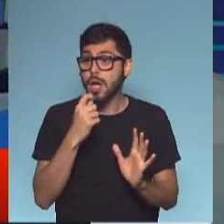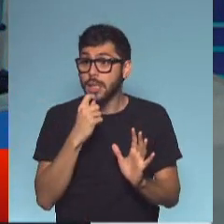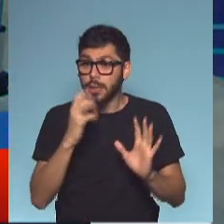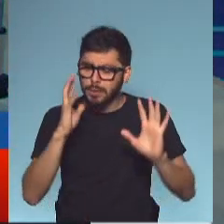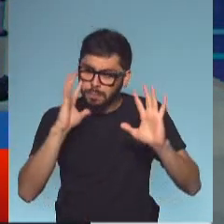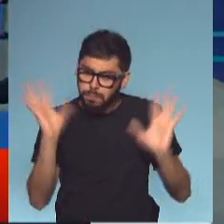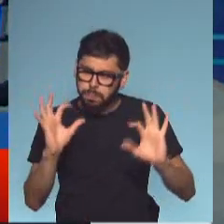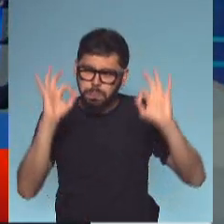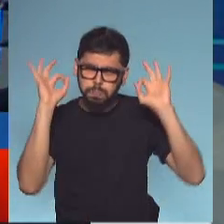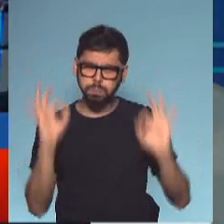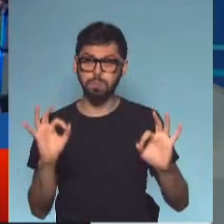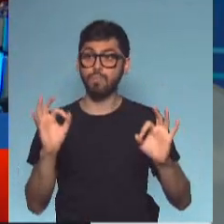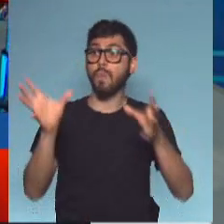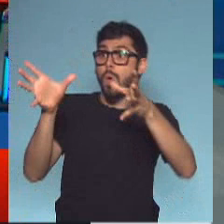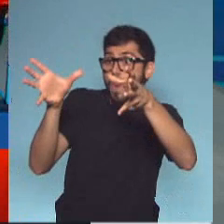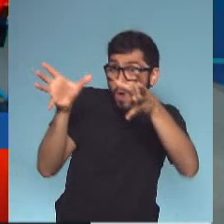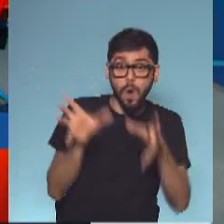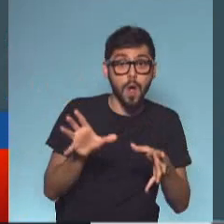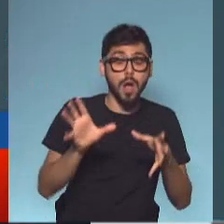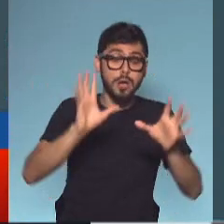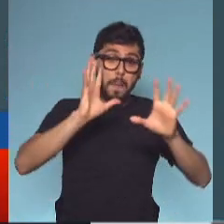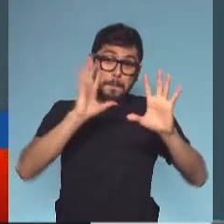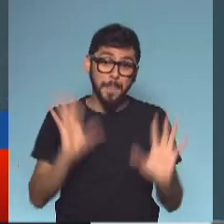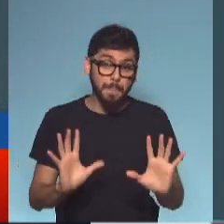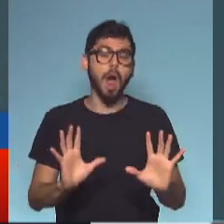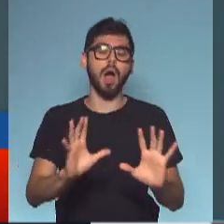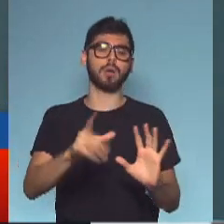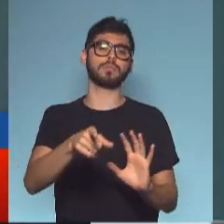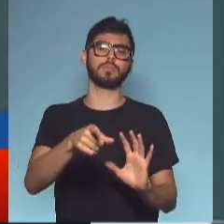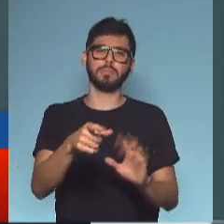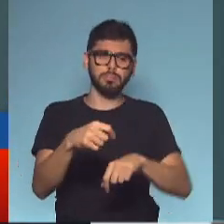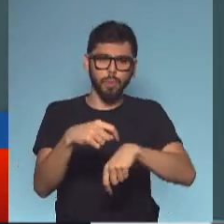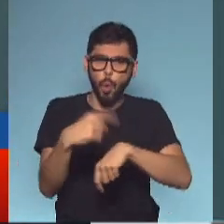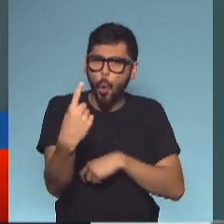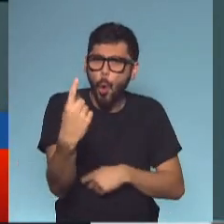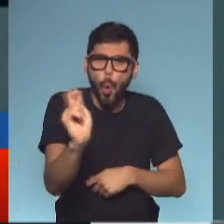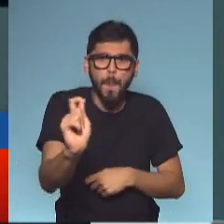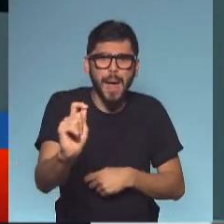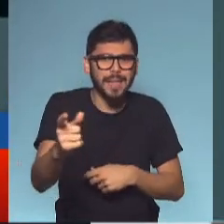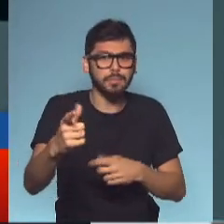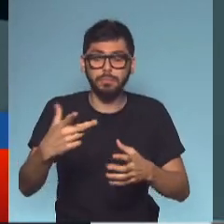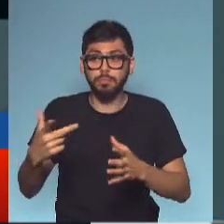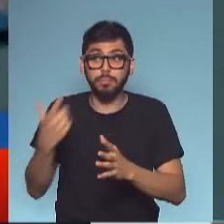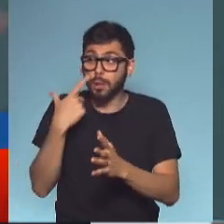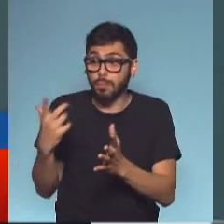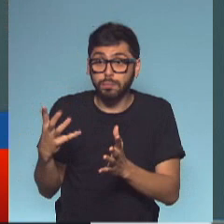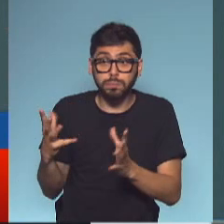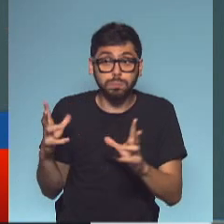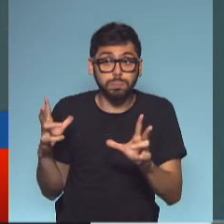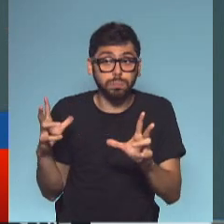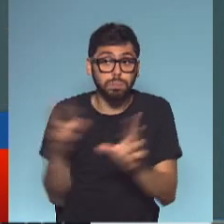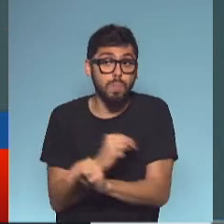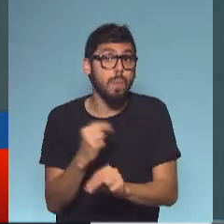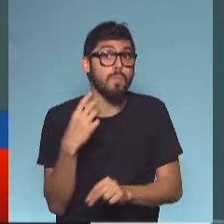proceso vacunatorio, a partir de estas vacunas que llegan, una vez que lleguen, en menos de un mes podrían estar aplicadas la totalidad de esas vacunas, por lo cual